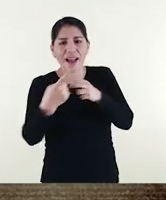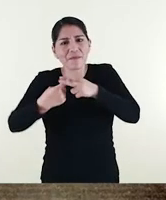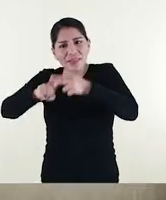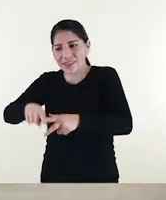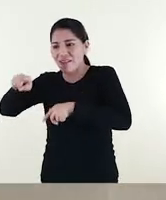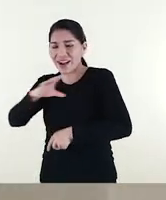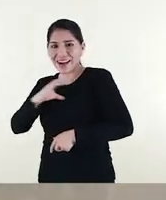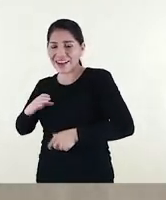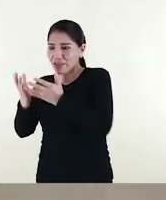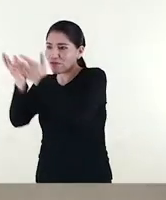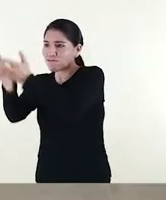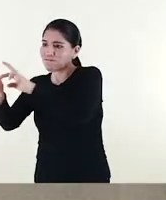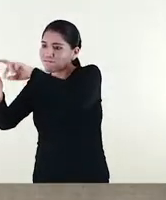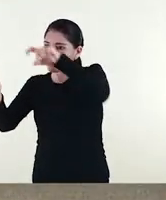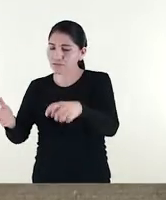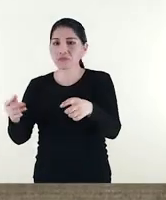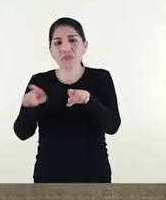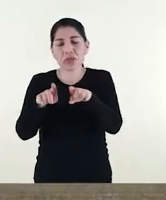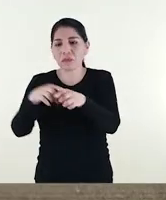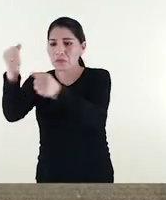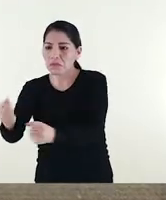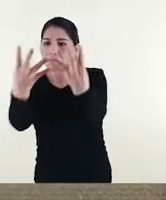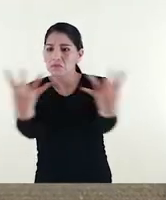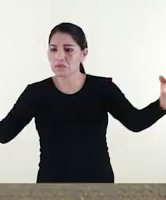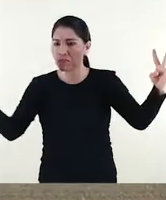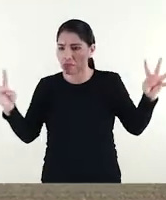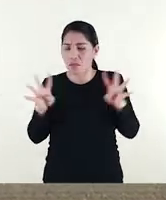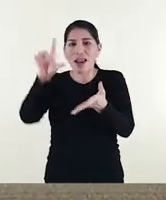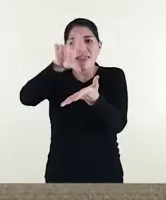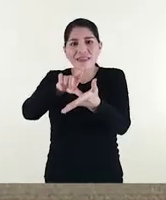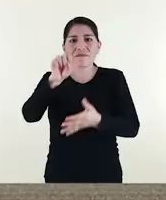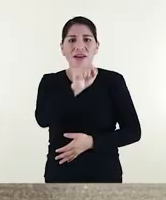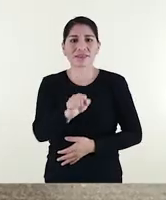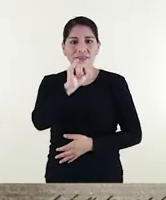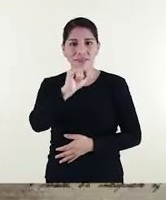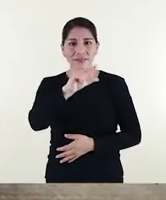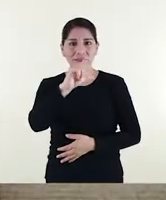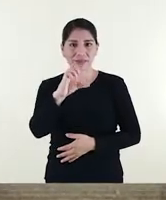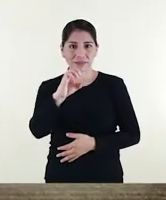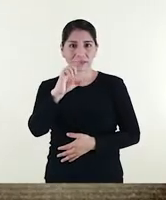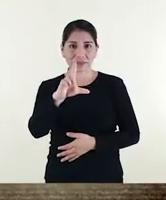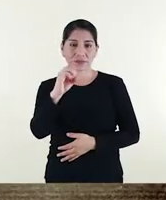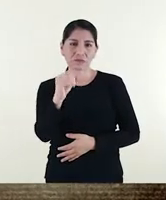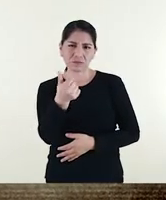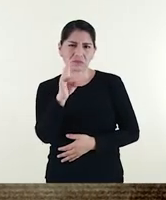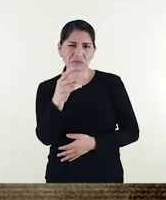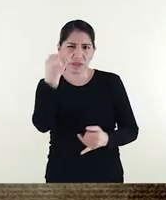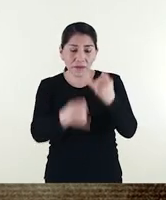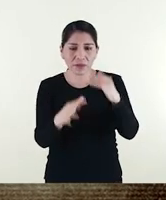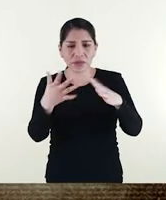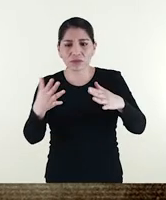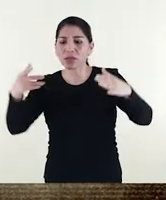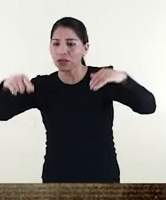se hacía por aquí, desde la instalación de las murallas de Lima a finales del siglo XVII. En uno de estos extremos se ubicó la portada